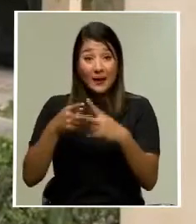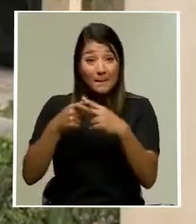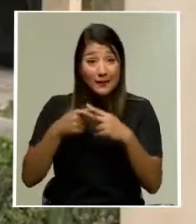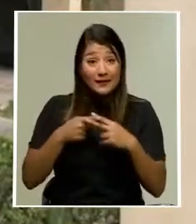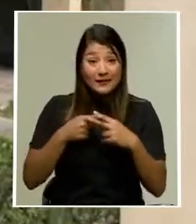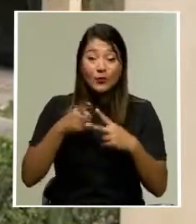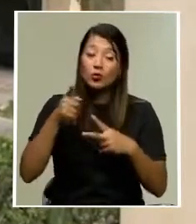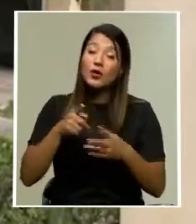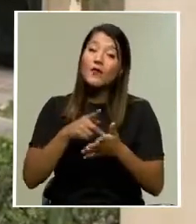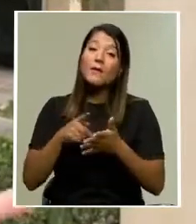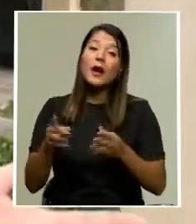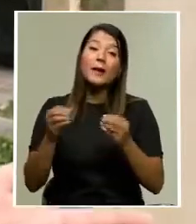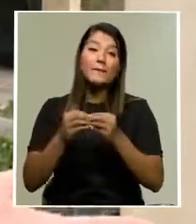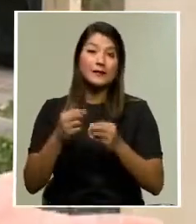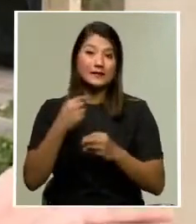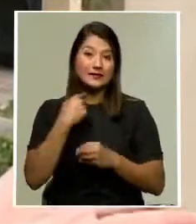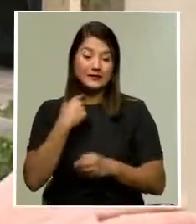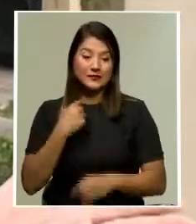deuda.